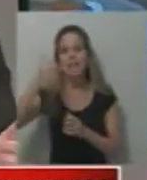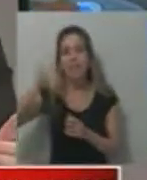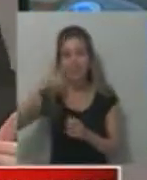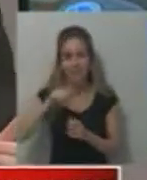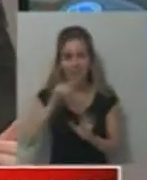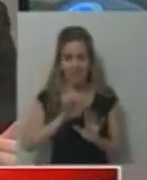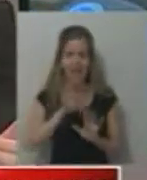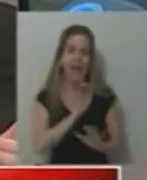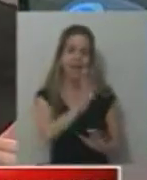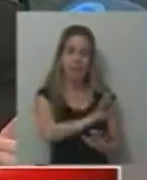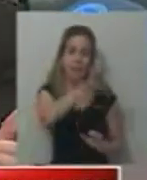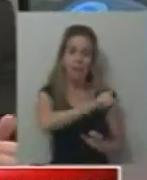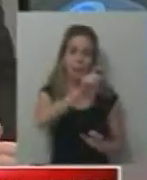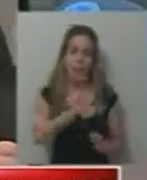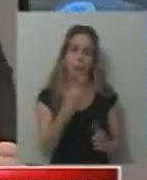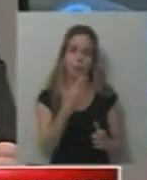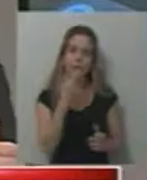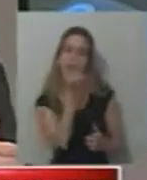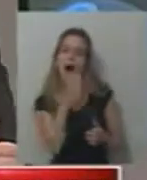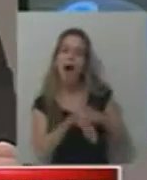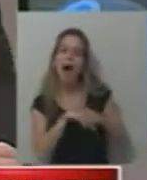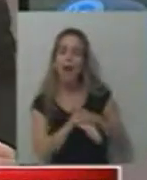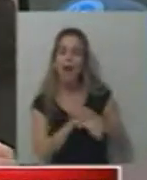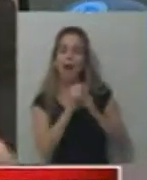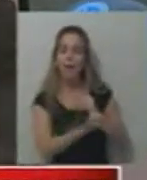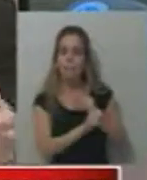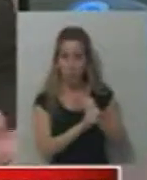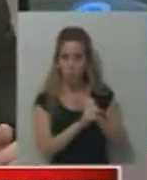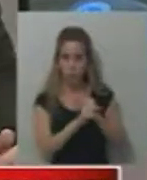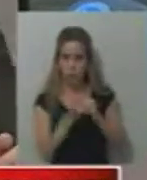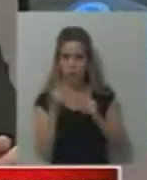confianza en el peso argentino porque te retribuye para ahuyentar un poco la confianza en el dólar.